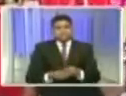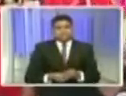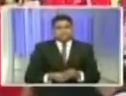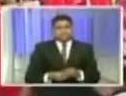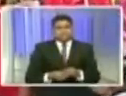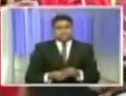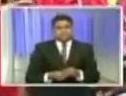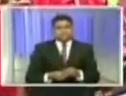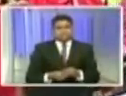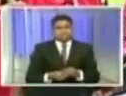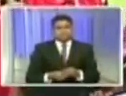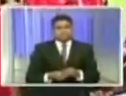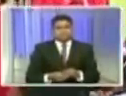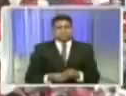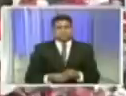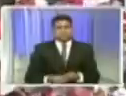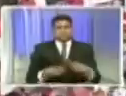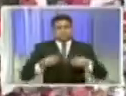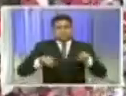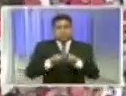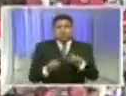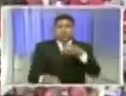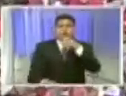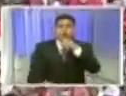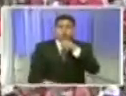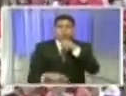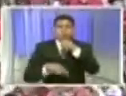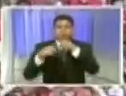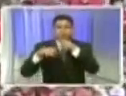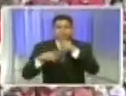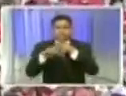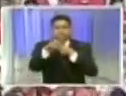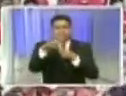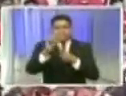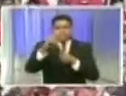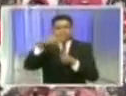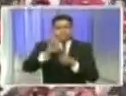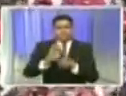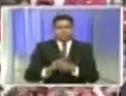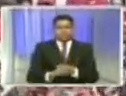Pedro Infante con la cultura, el deporte. Freddy Ñañez